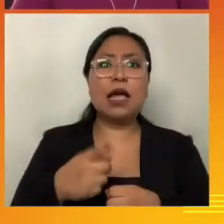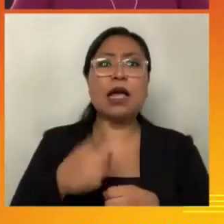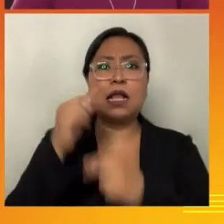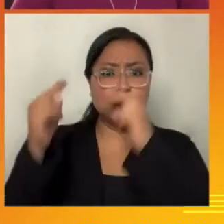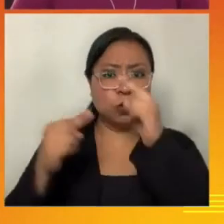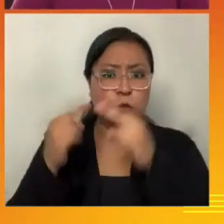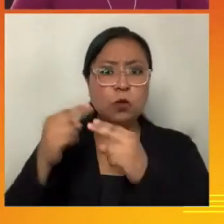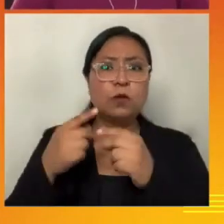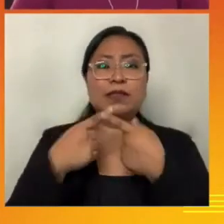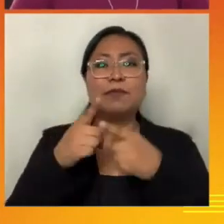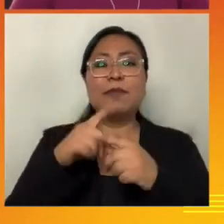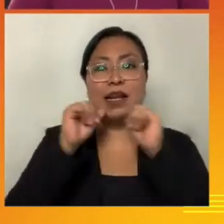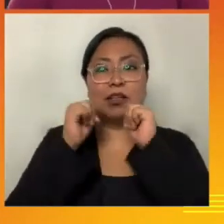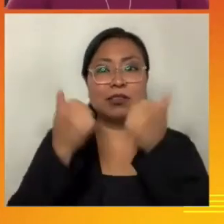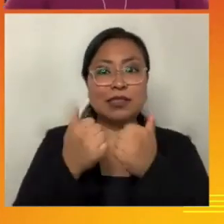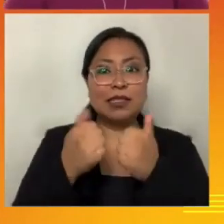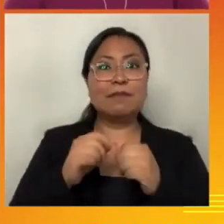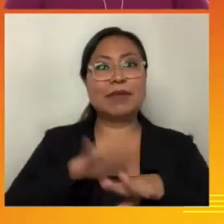las organizaciones.